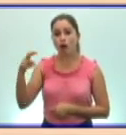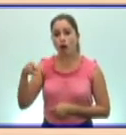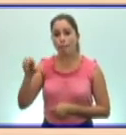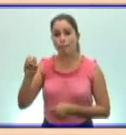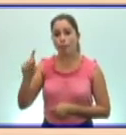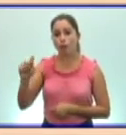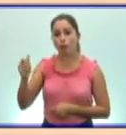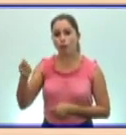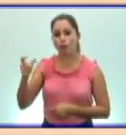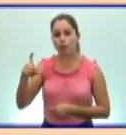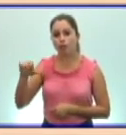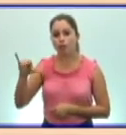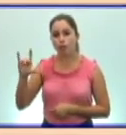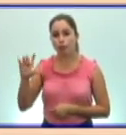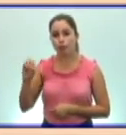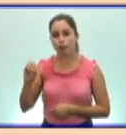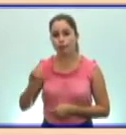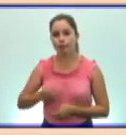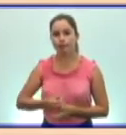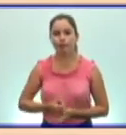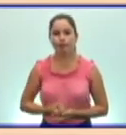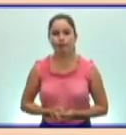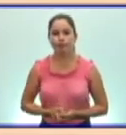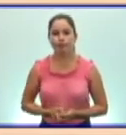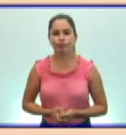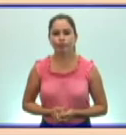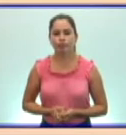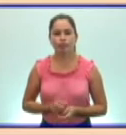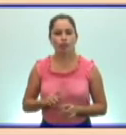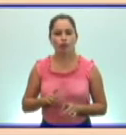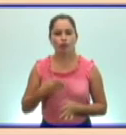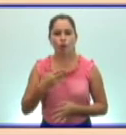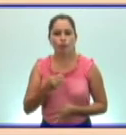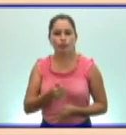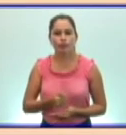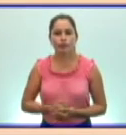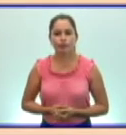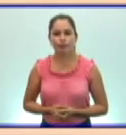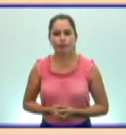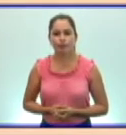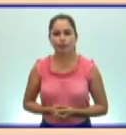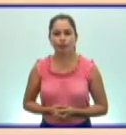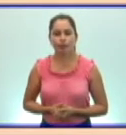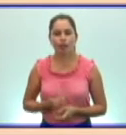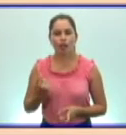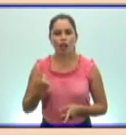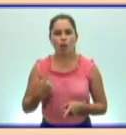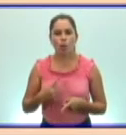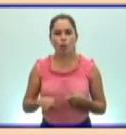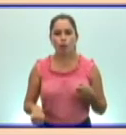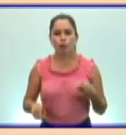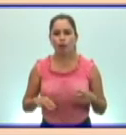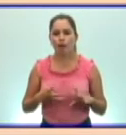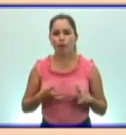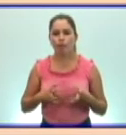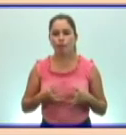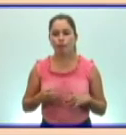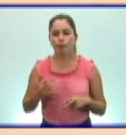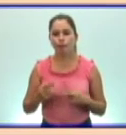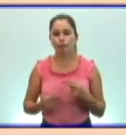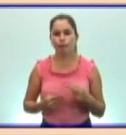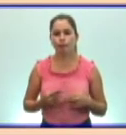de potasio. Ahora bien, otras formas de expresar